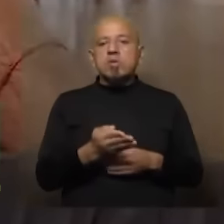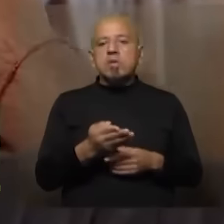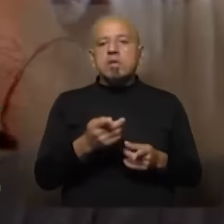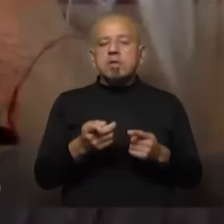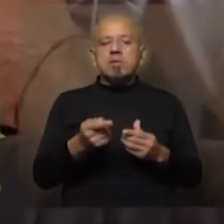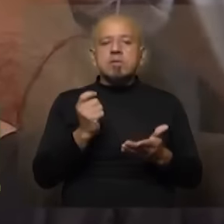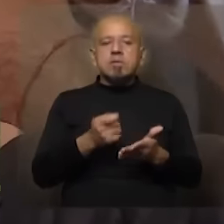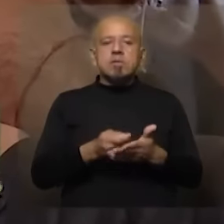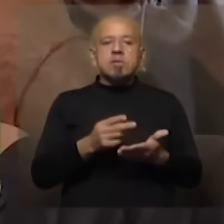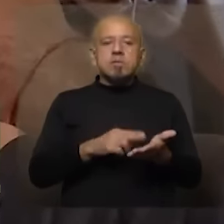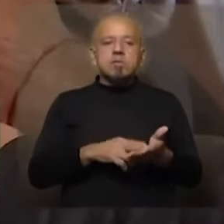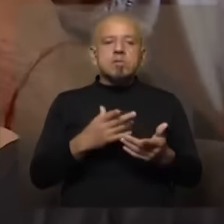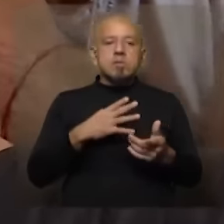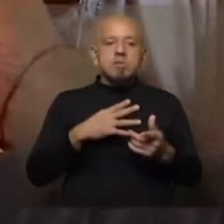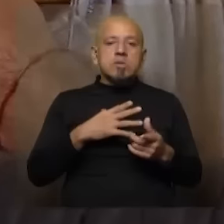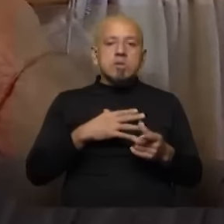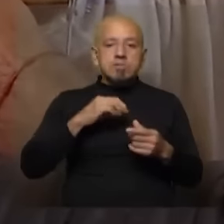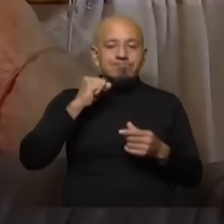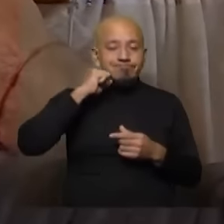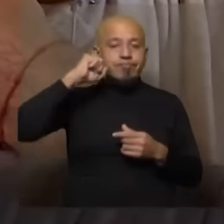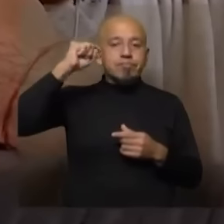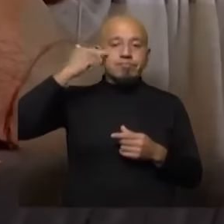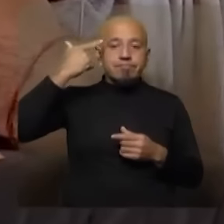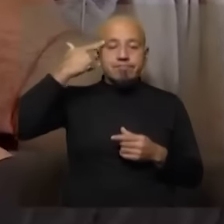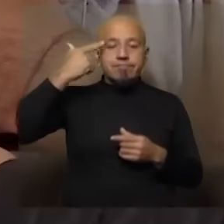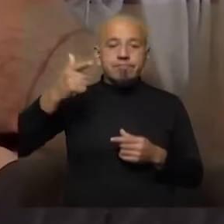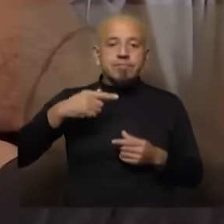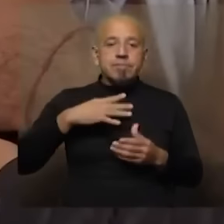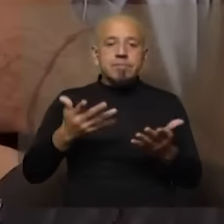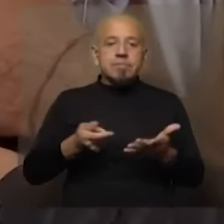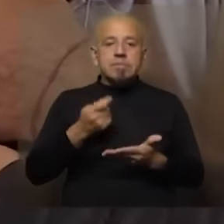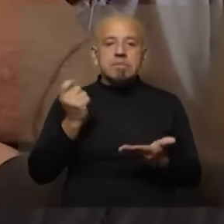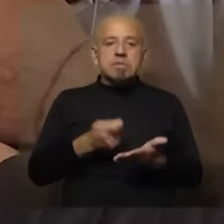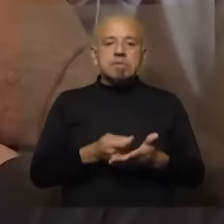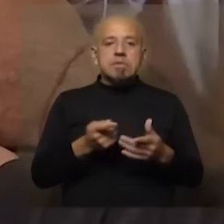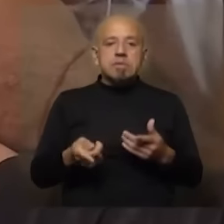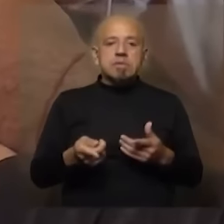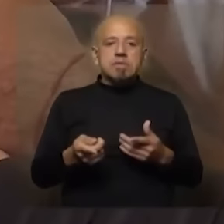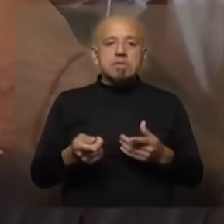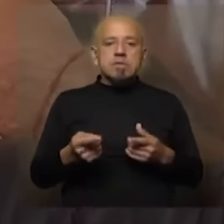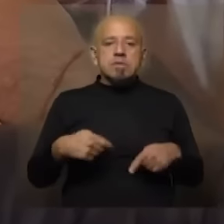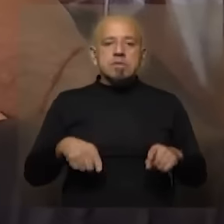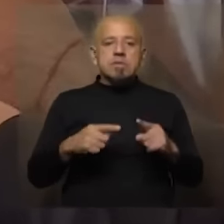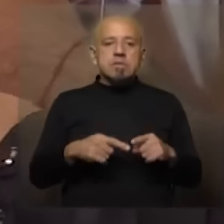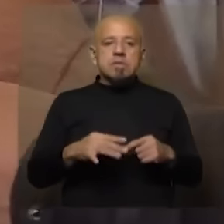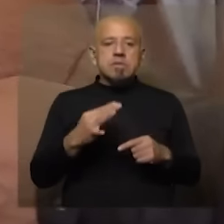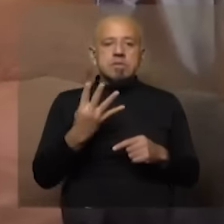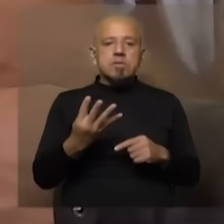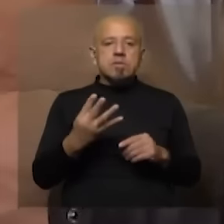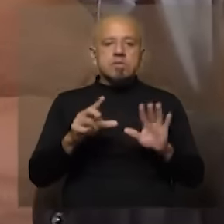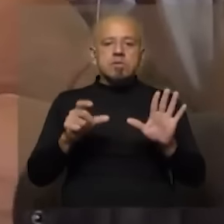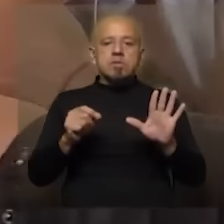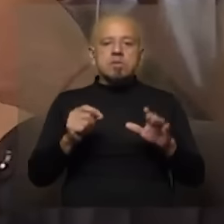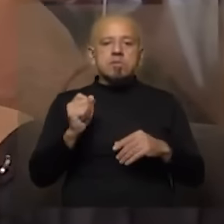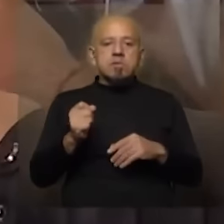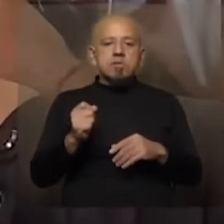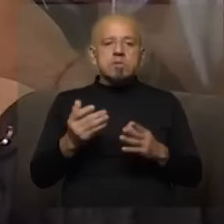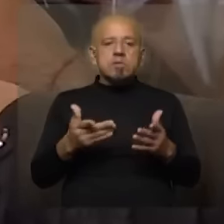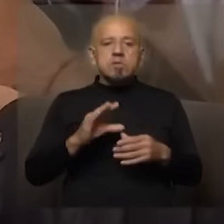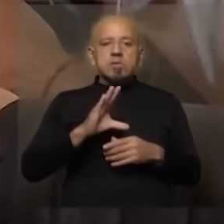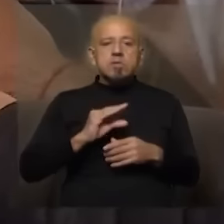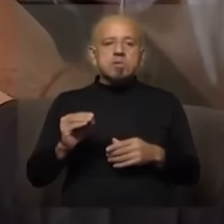que han tenido intentos de autoeliminación, que pasan a pagar una tasa moderadora que hasta ahora era de 470 pesos y bajan